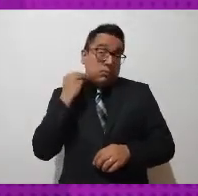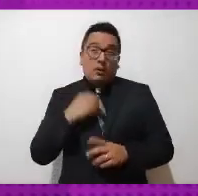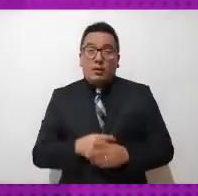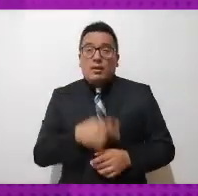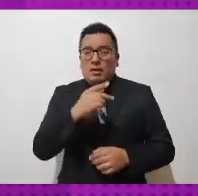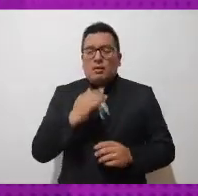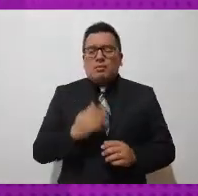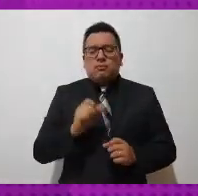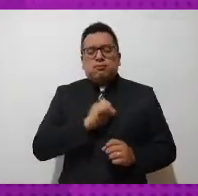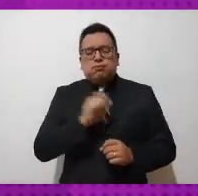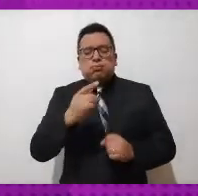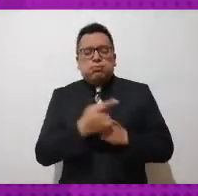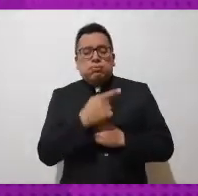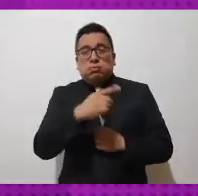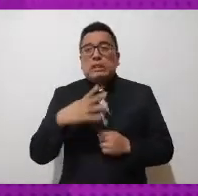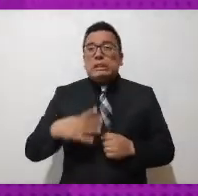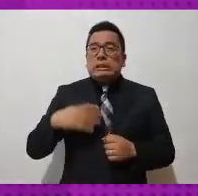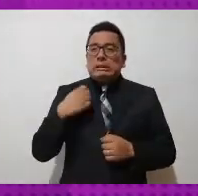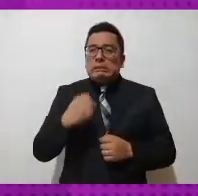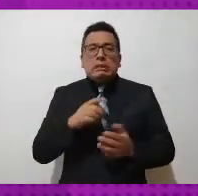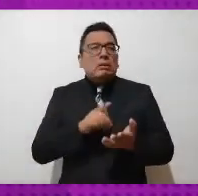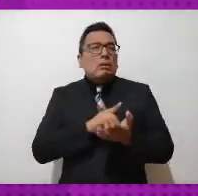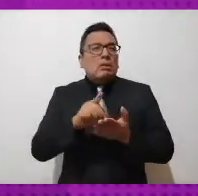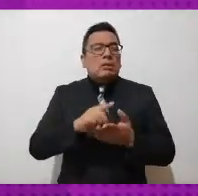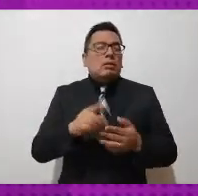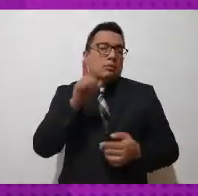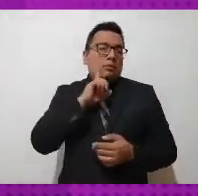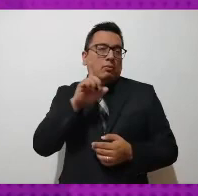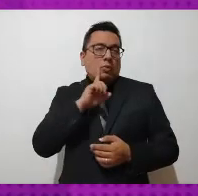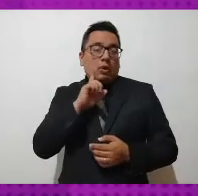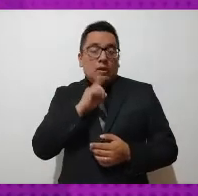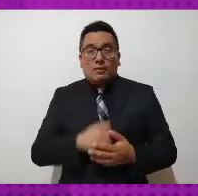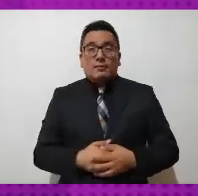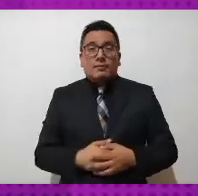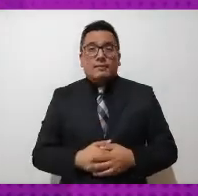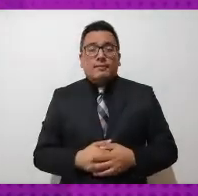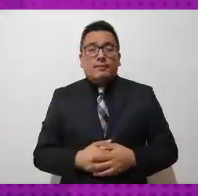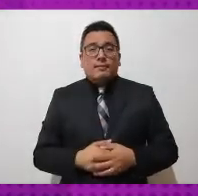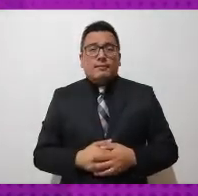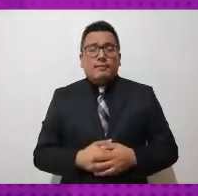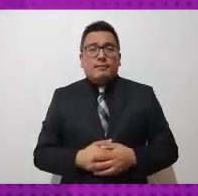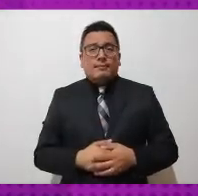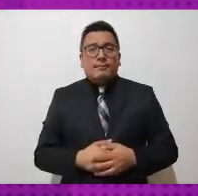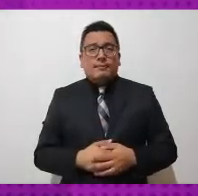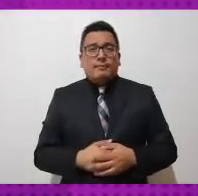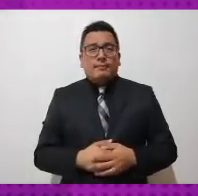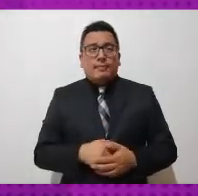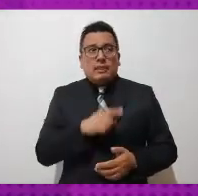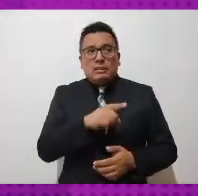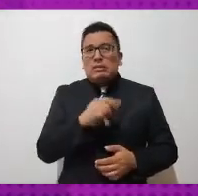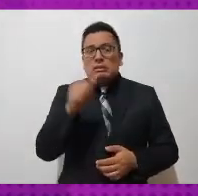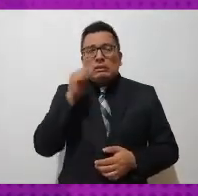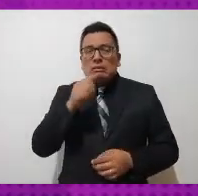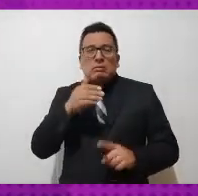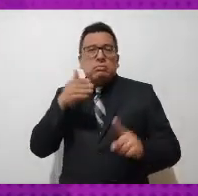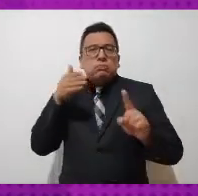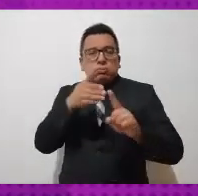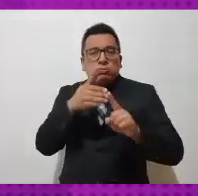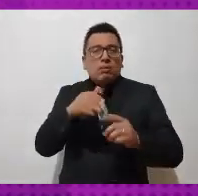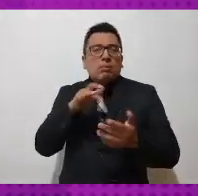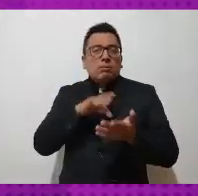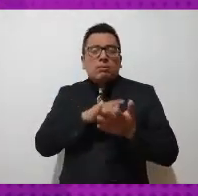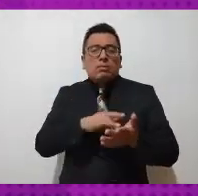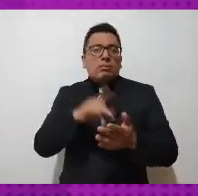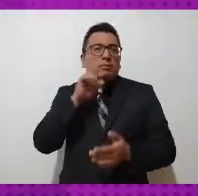preocupación tanto por la seguridad social como por los derechos de las mujeres en general, particularmente en la esfera política. Ella,